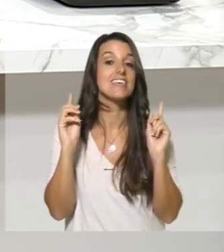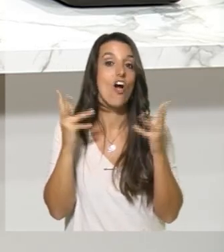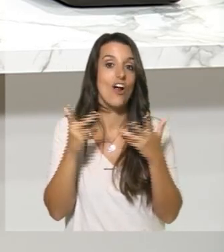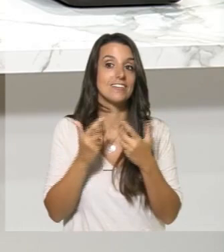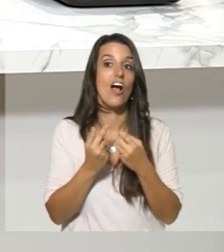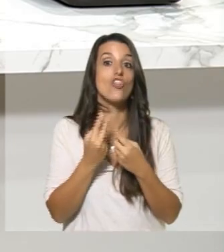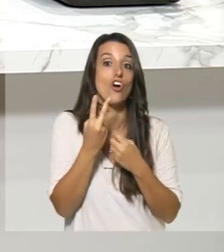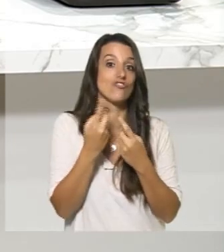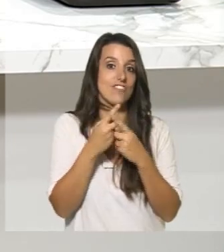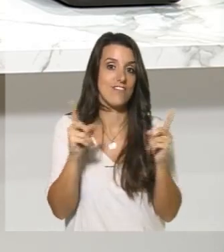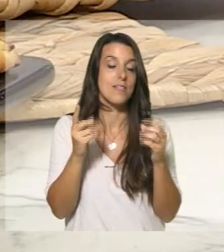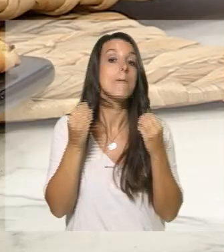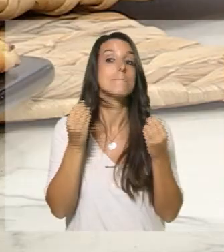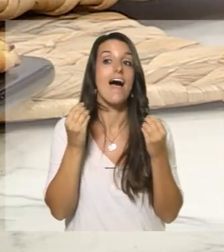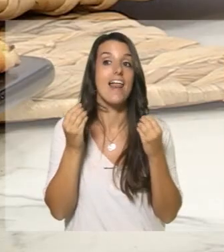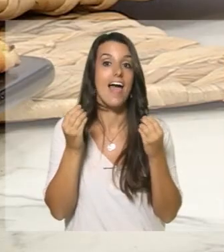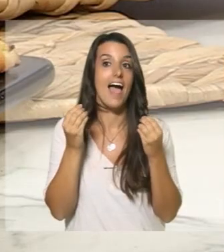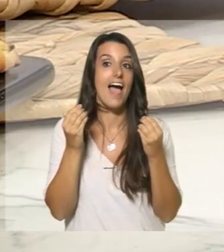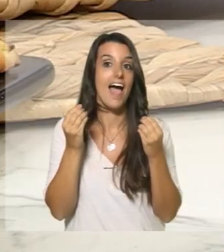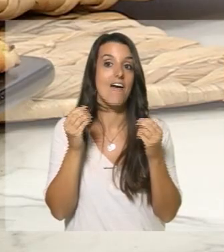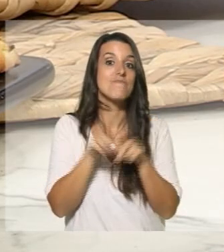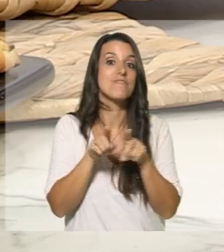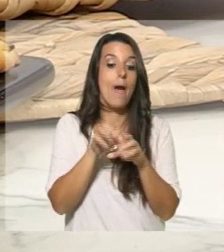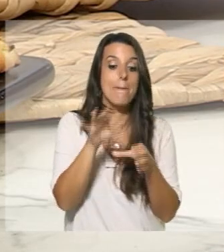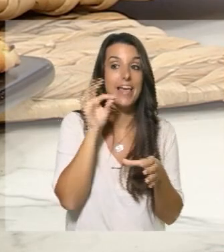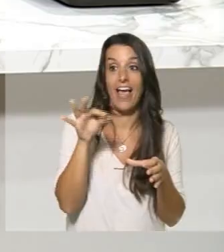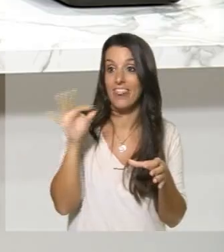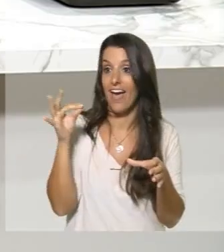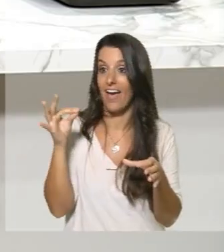dos piezas diferentes para una misma picada